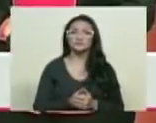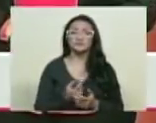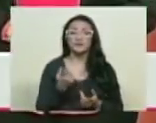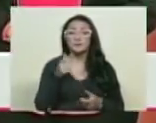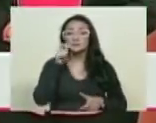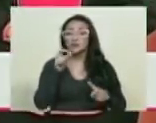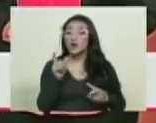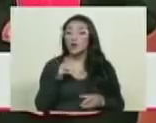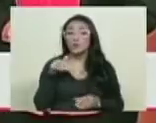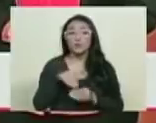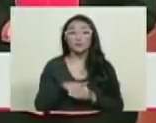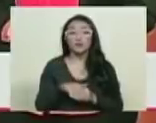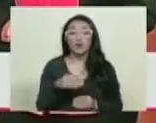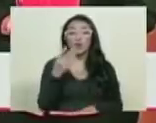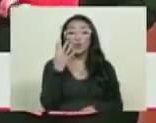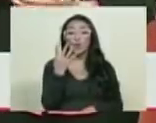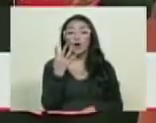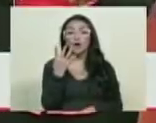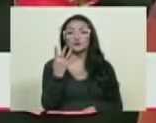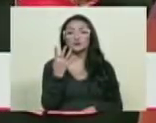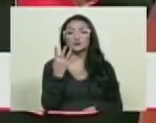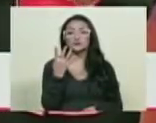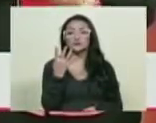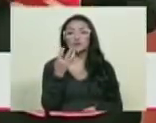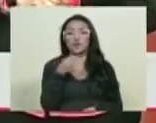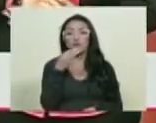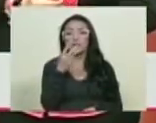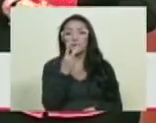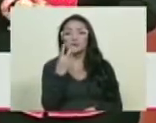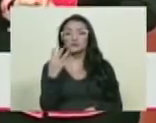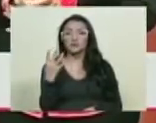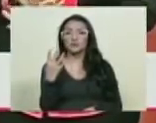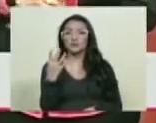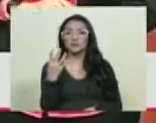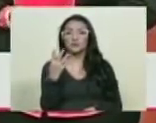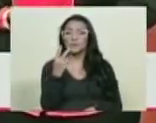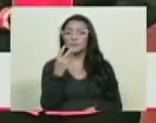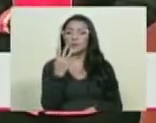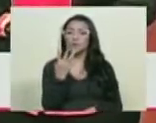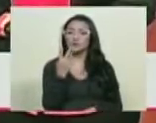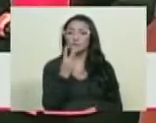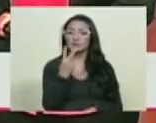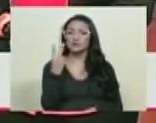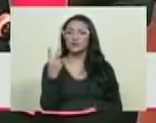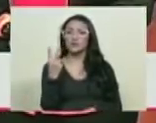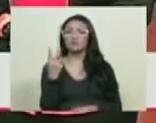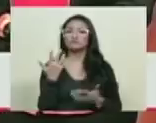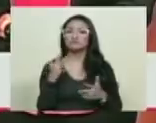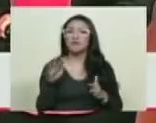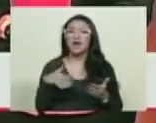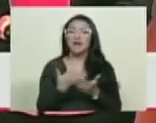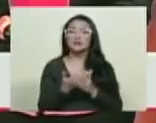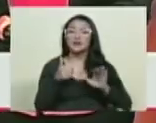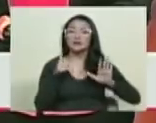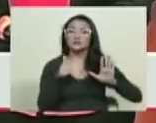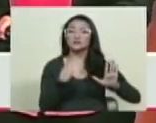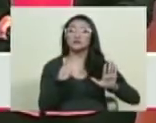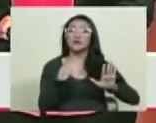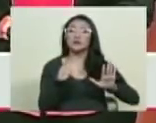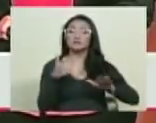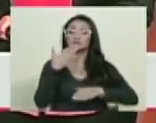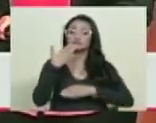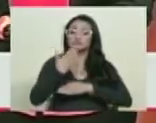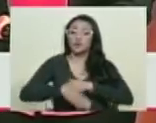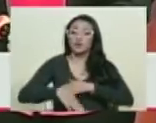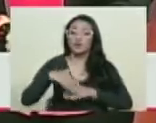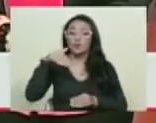son las 4 y 22 minutos de la tarde por lo menos hasta las 6 tiene chance de ir a